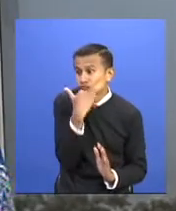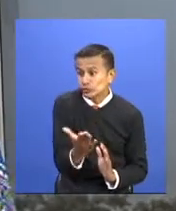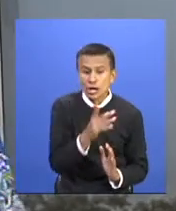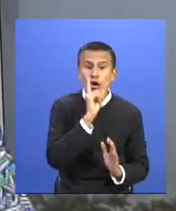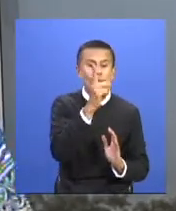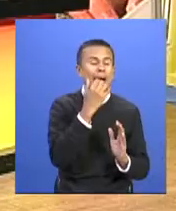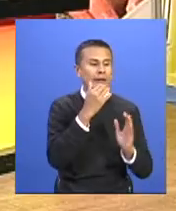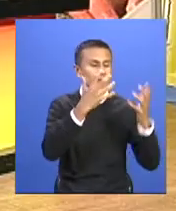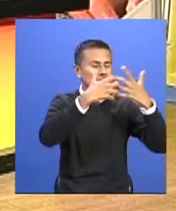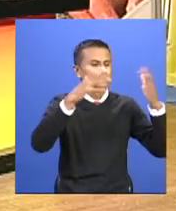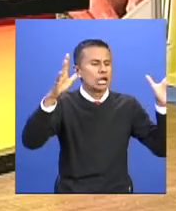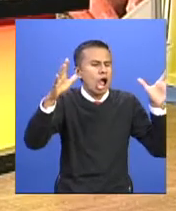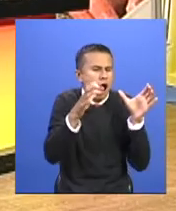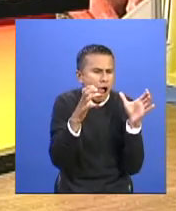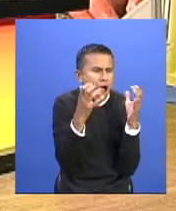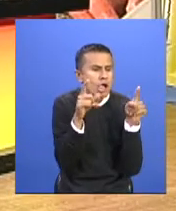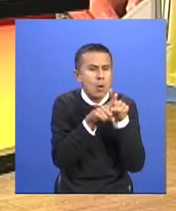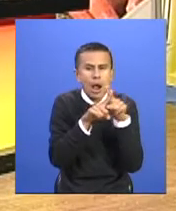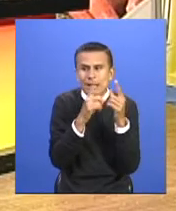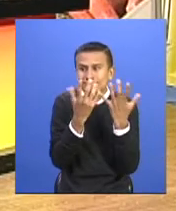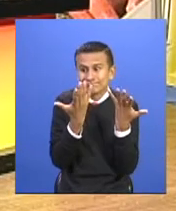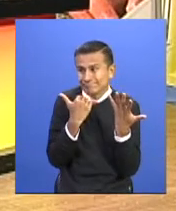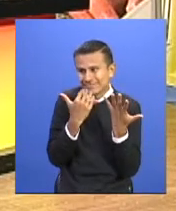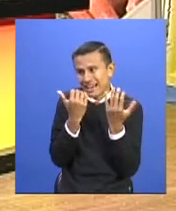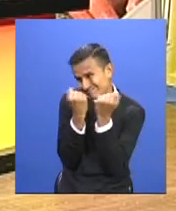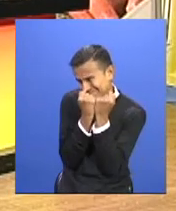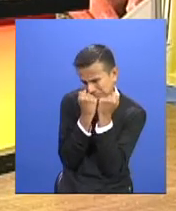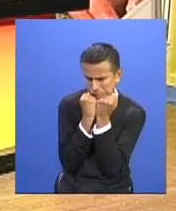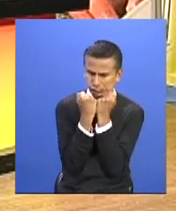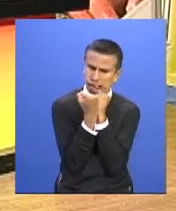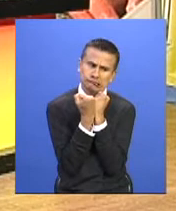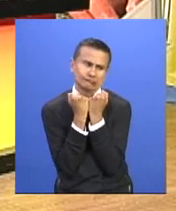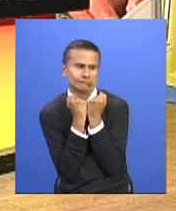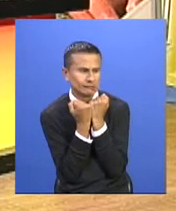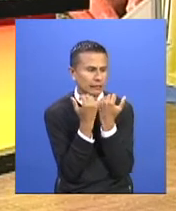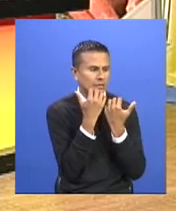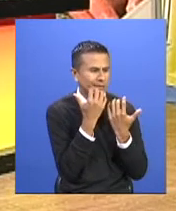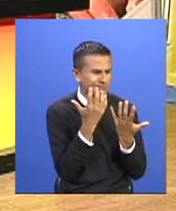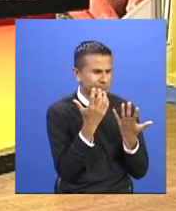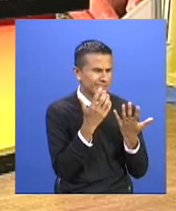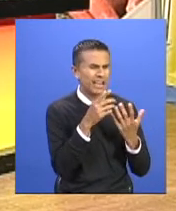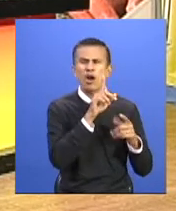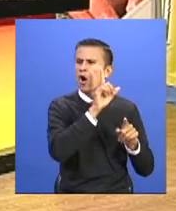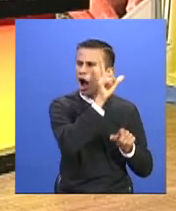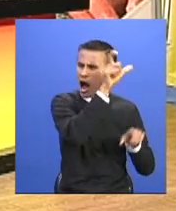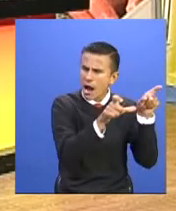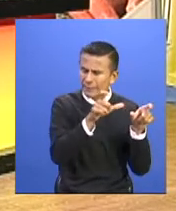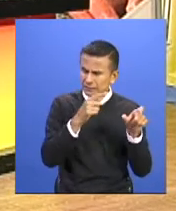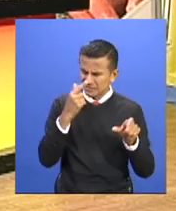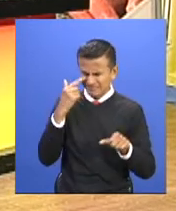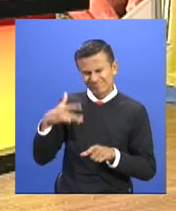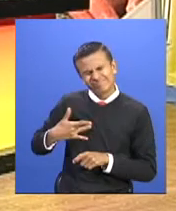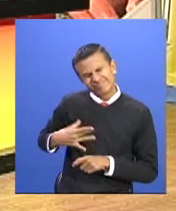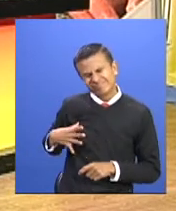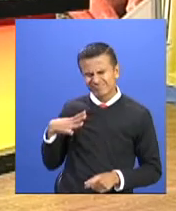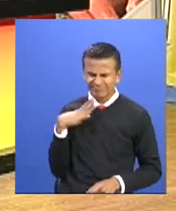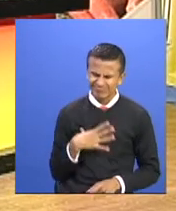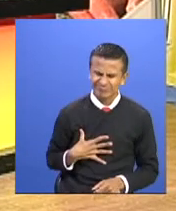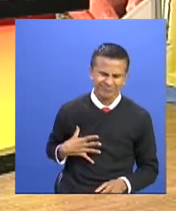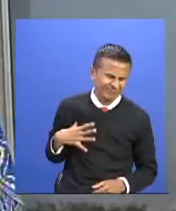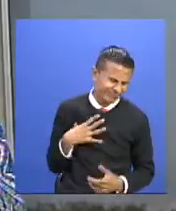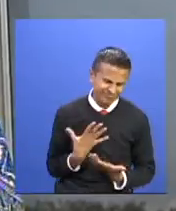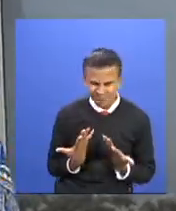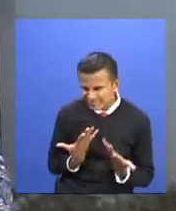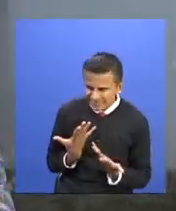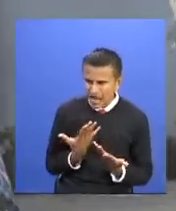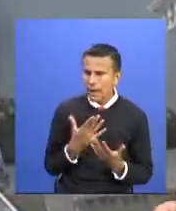de estrechez allí física, ¿ves? Y eso va a generar incomodidad que no va a